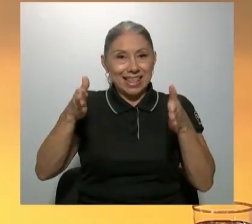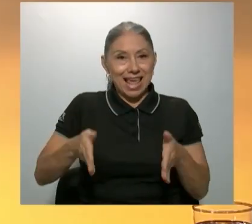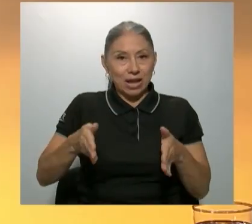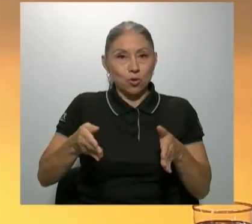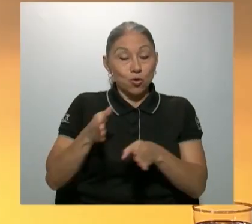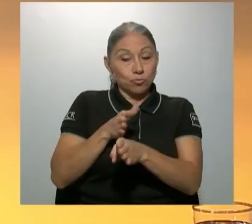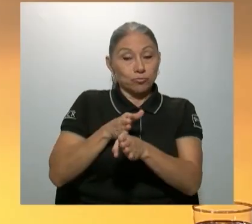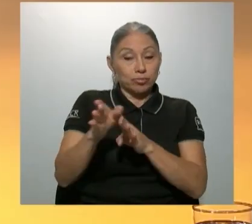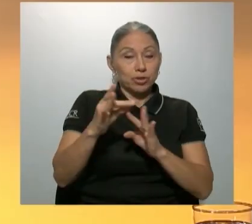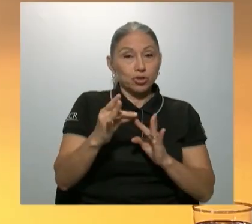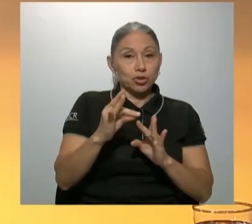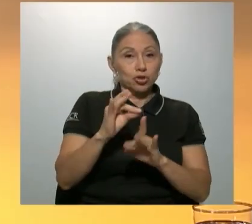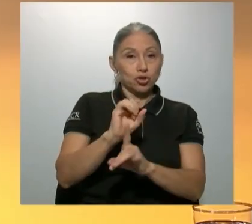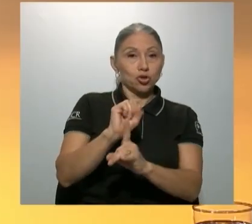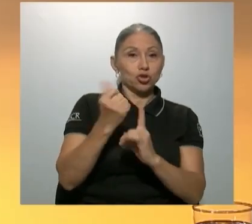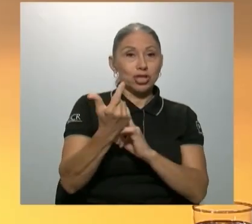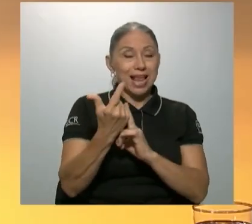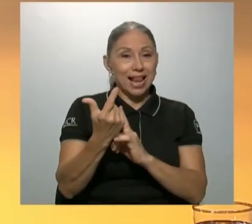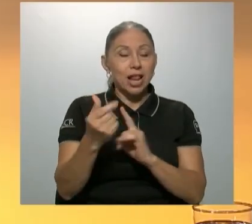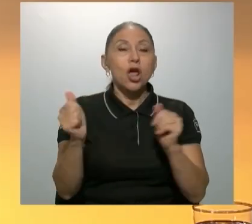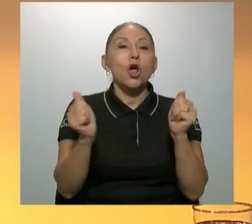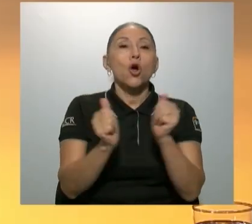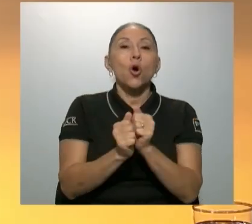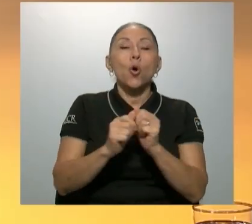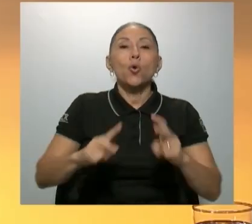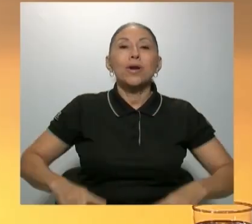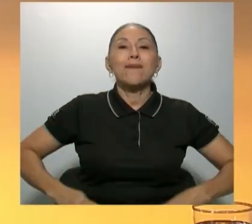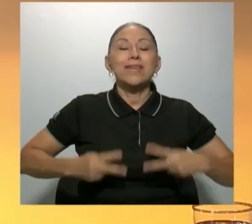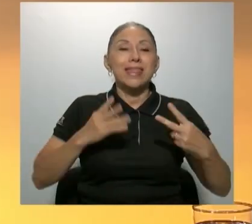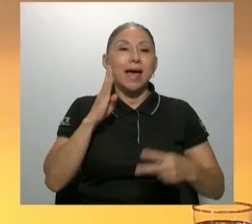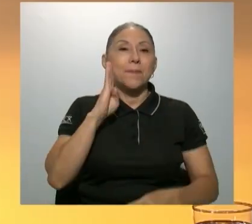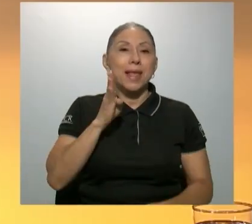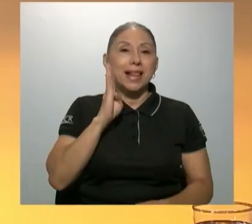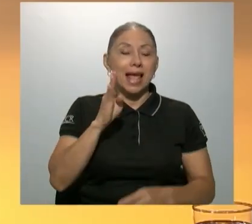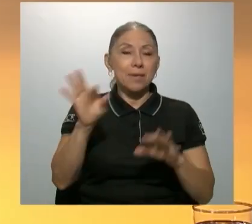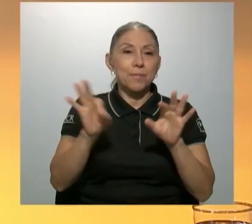con una vida belga importante,